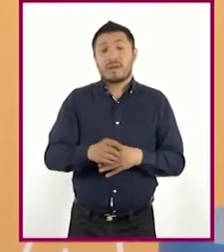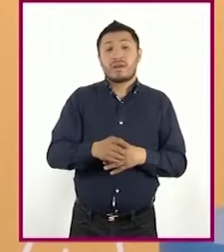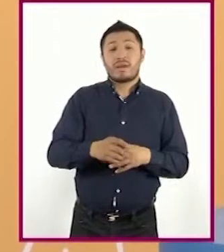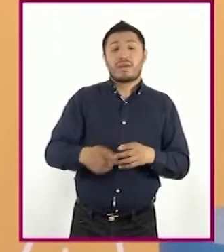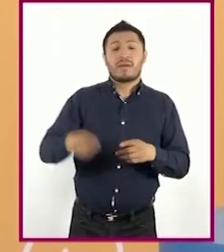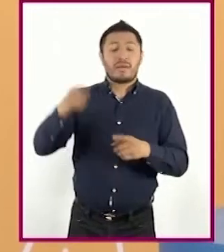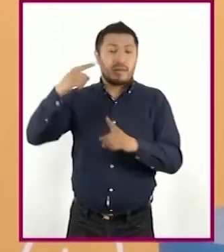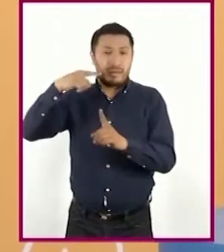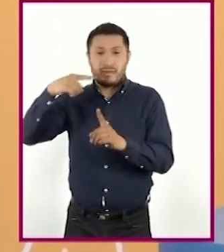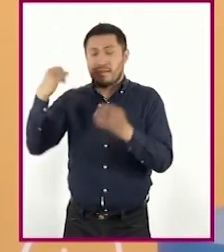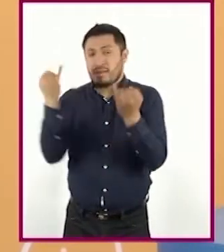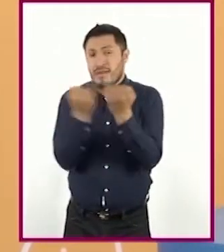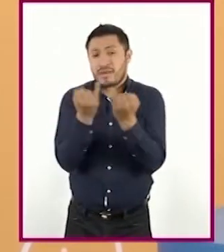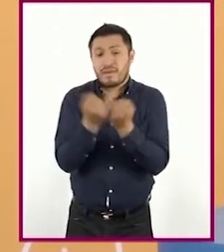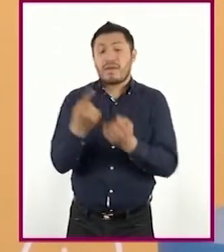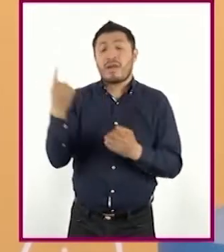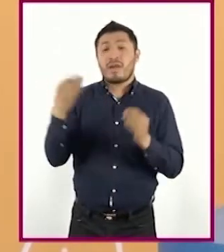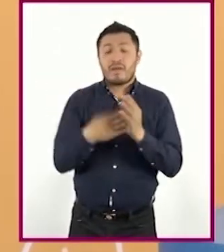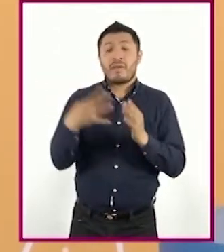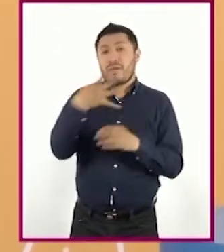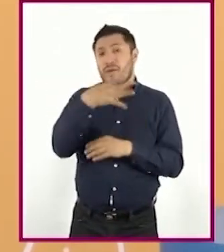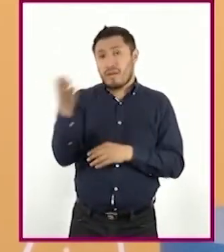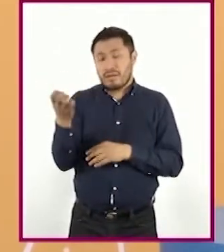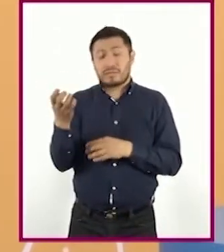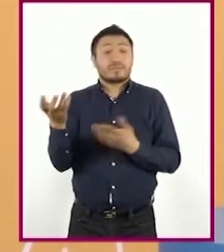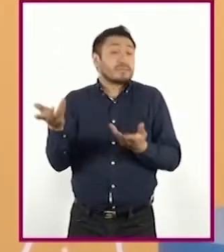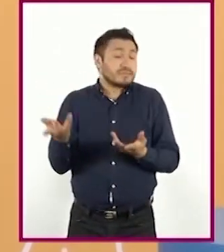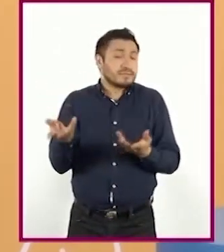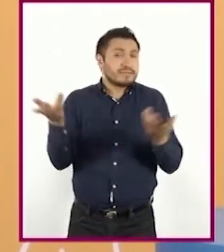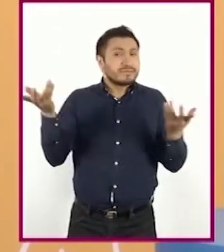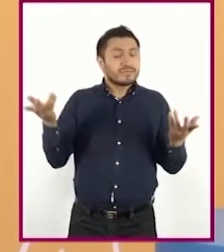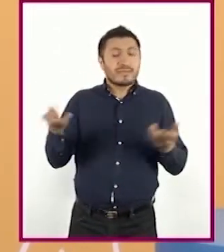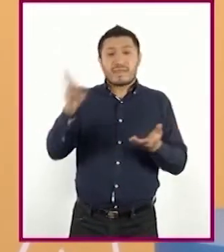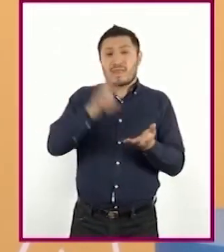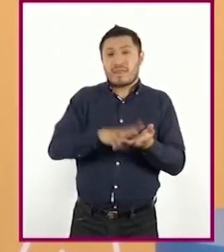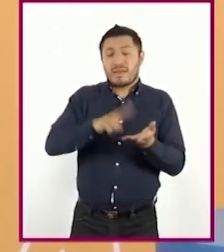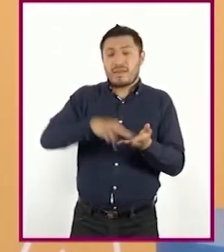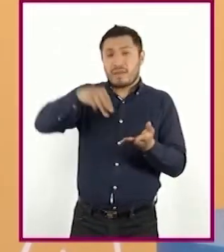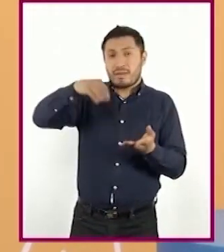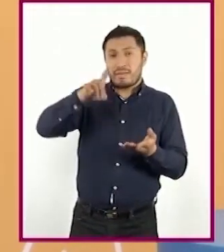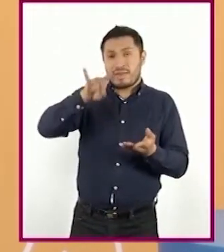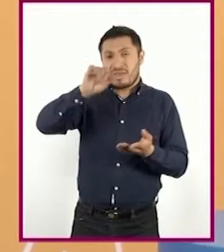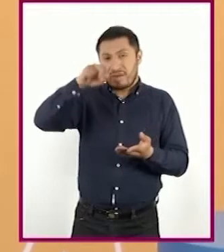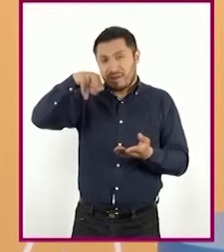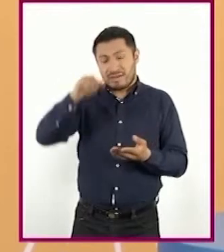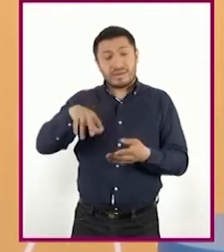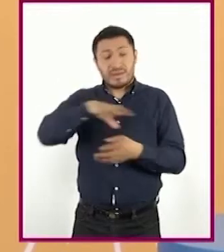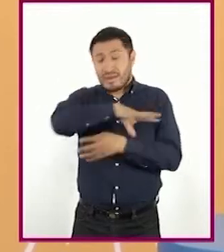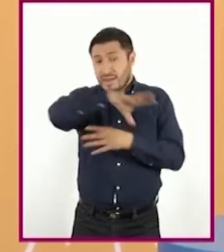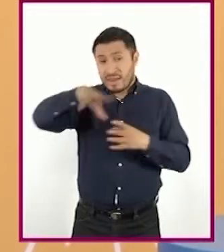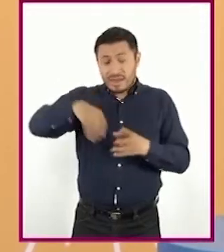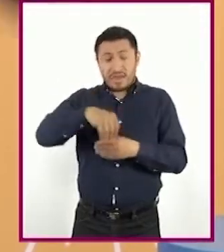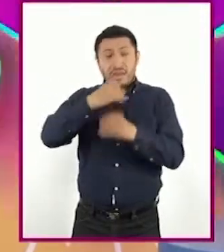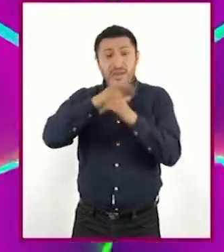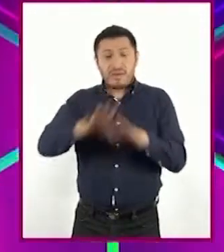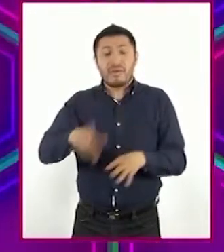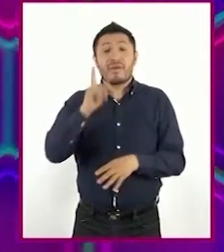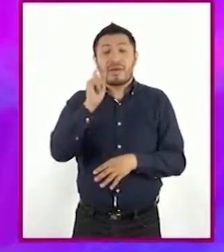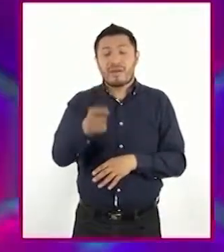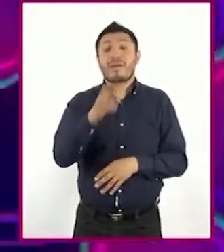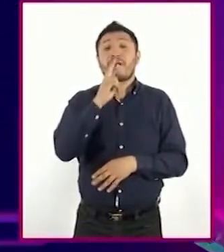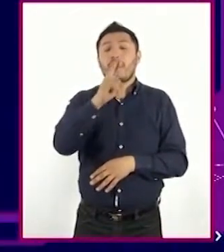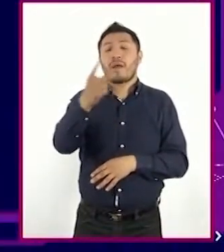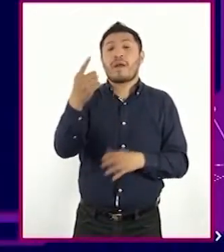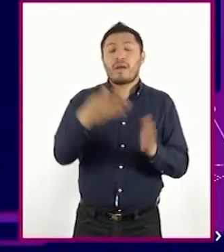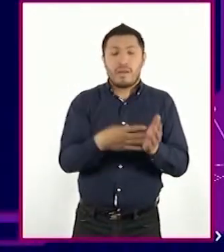es 1,900. Entonces, maestra Luz, el valor de la mediana de este conjunto de datos es